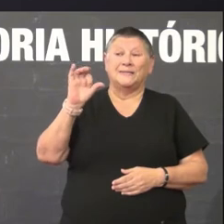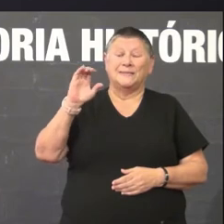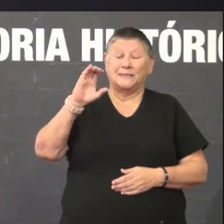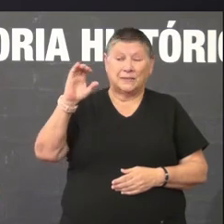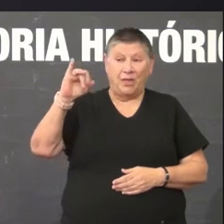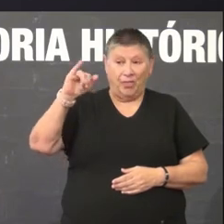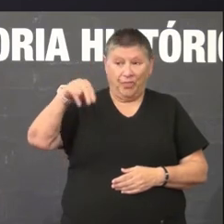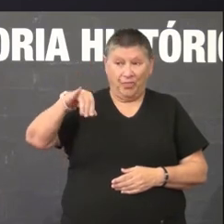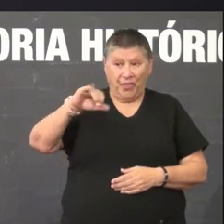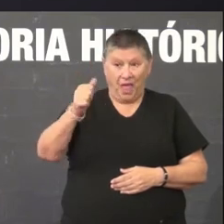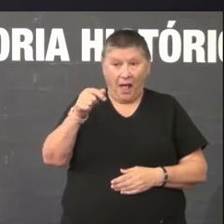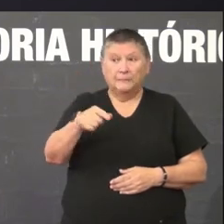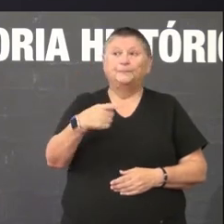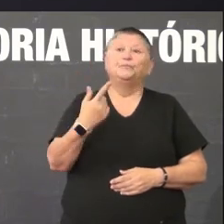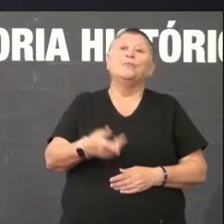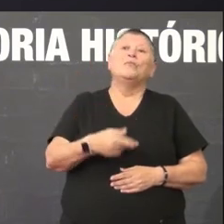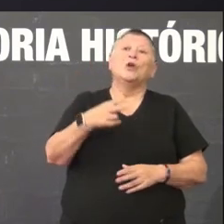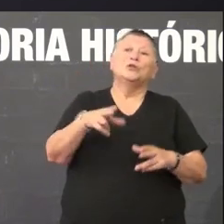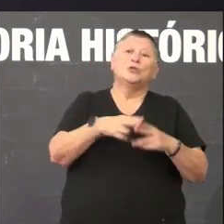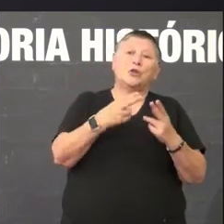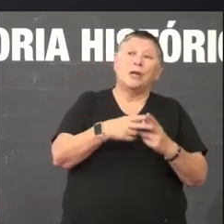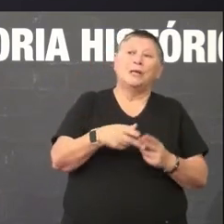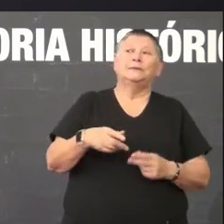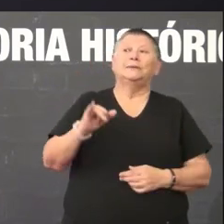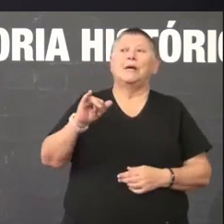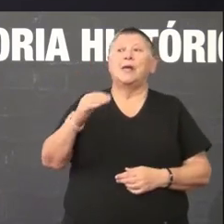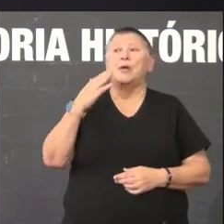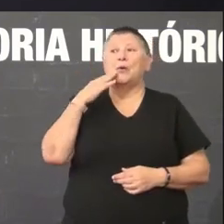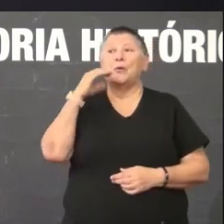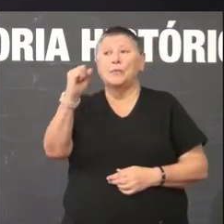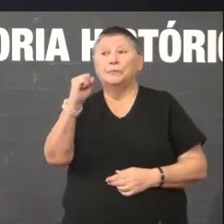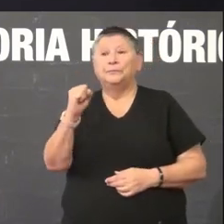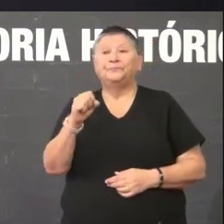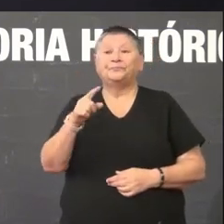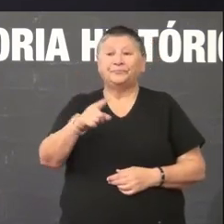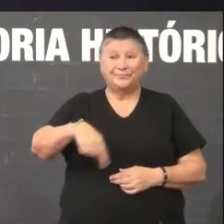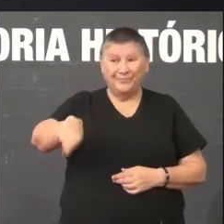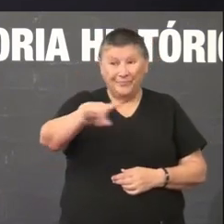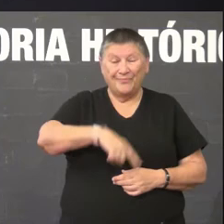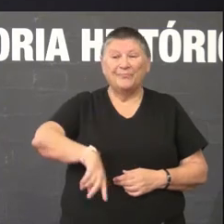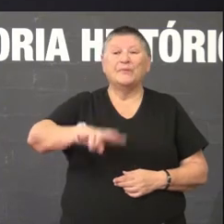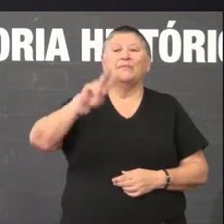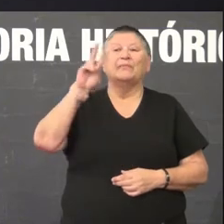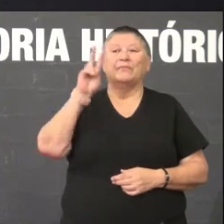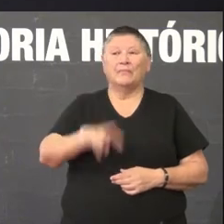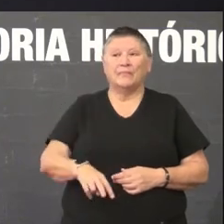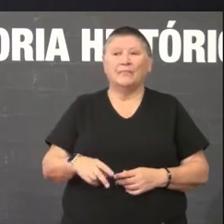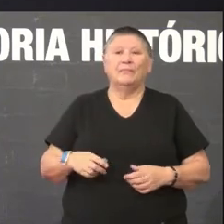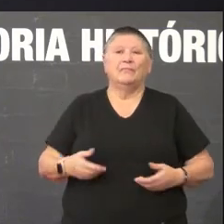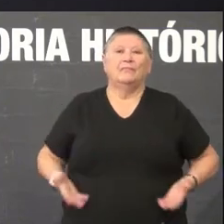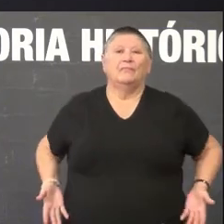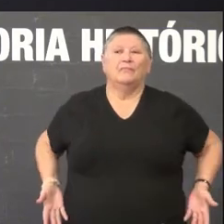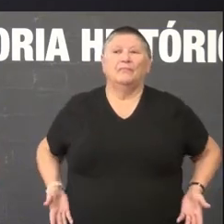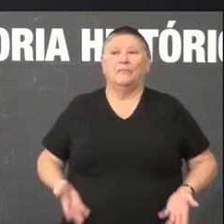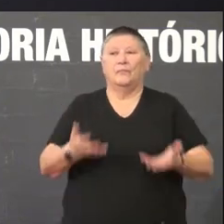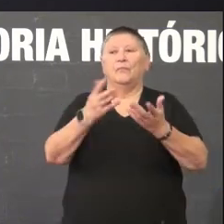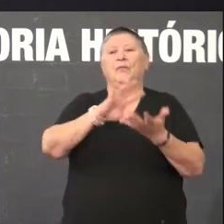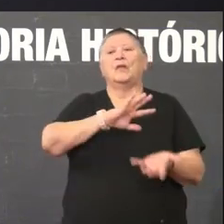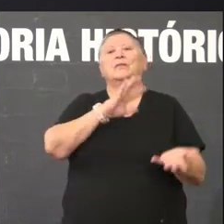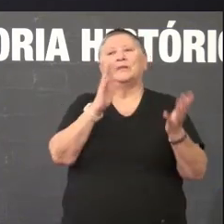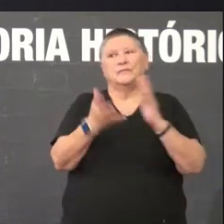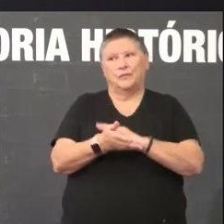Partido Socialista y el Partido Comunista, los que de verdad forzaron a que en España hubiera una transformación